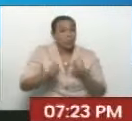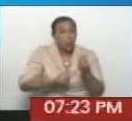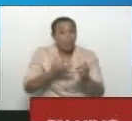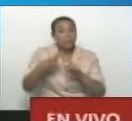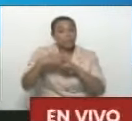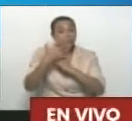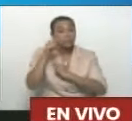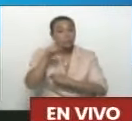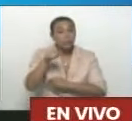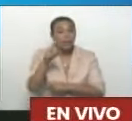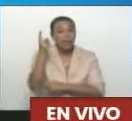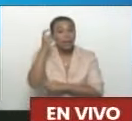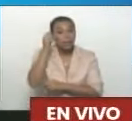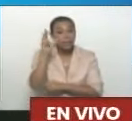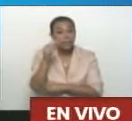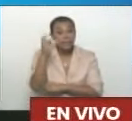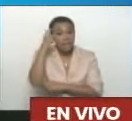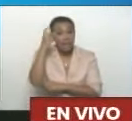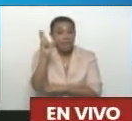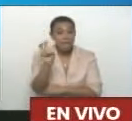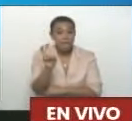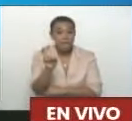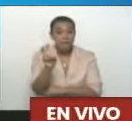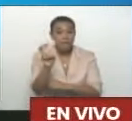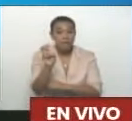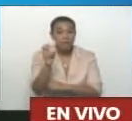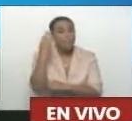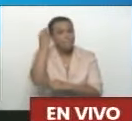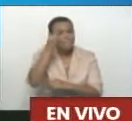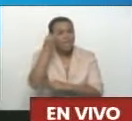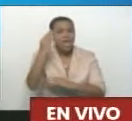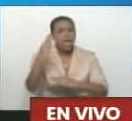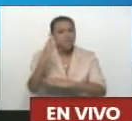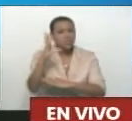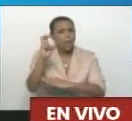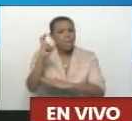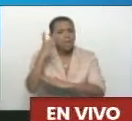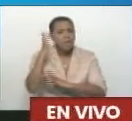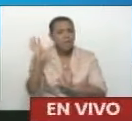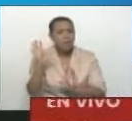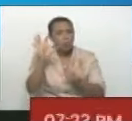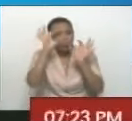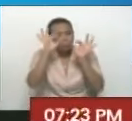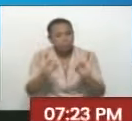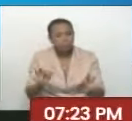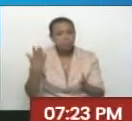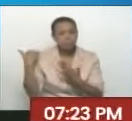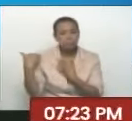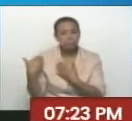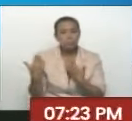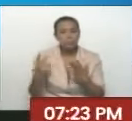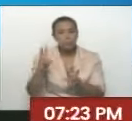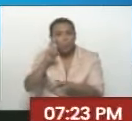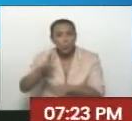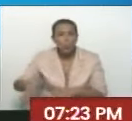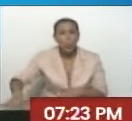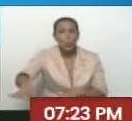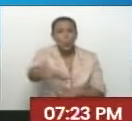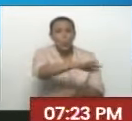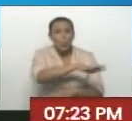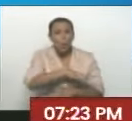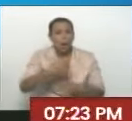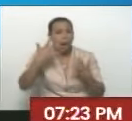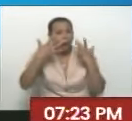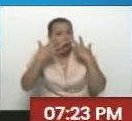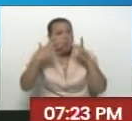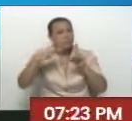ocurrió, el viernes ocurrió, pienso yo, de verdad, lo siento, lo veo, después de haber recorrido tantas